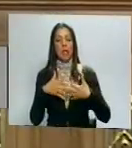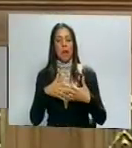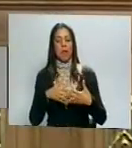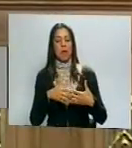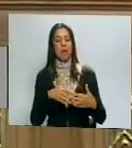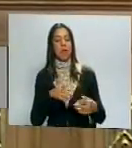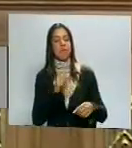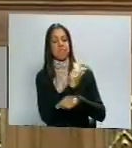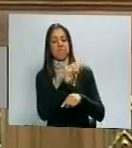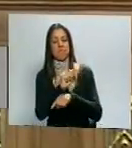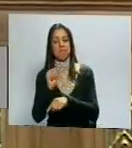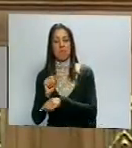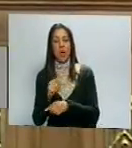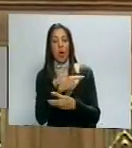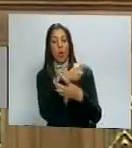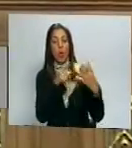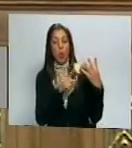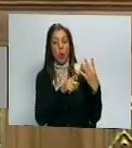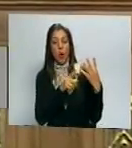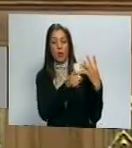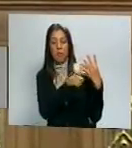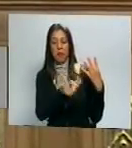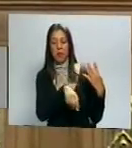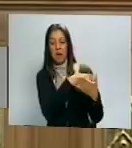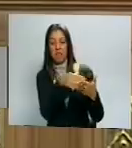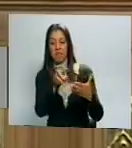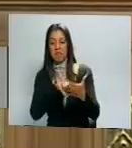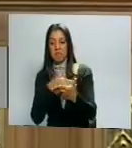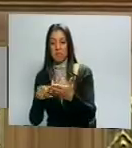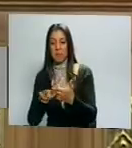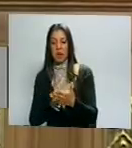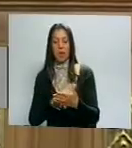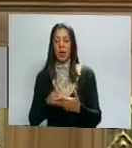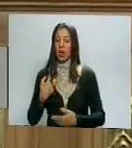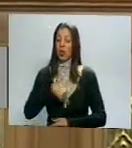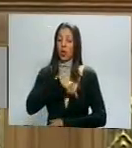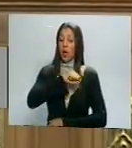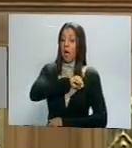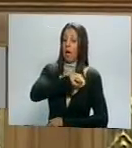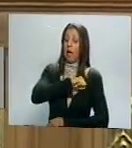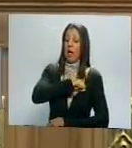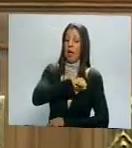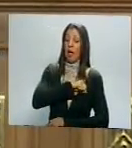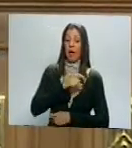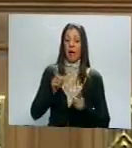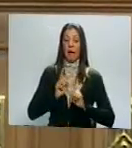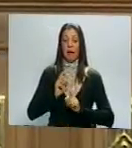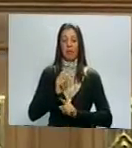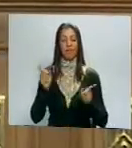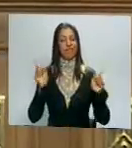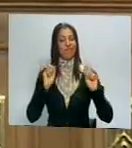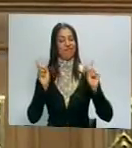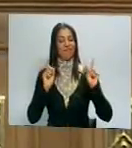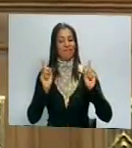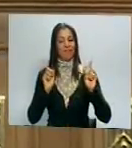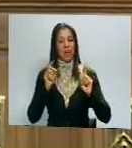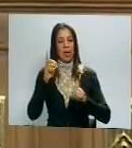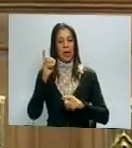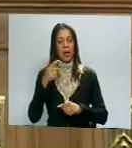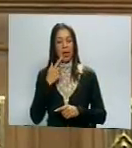funcionarios ya el gobierno venezolano, y los venezolanos nos vamos a asustar. Ahí sancionaron a Darío, te